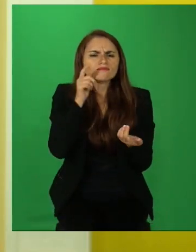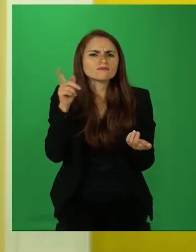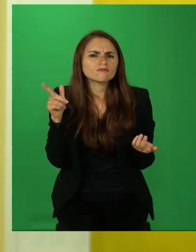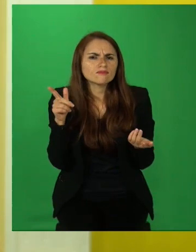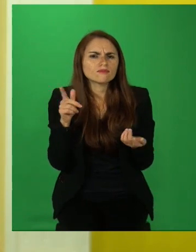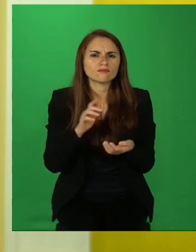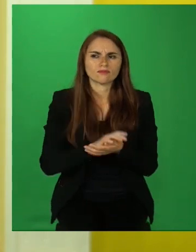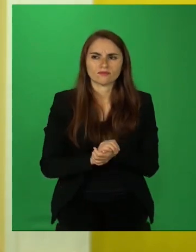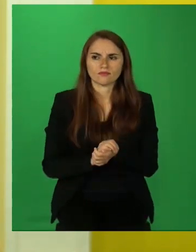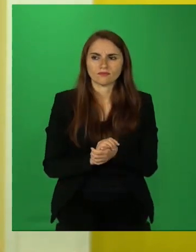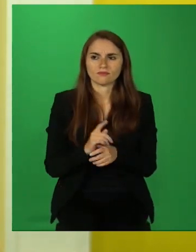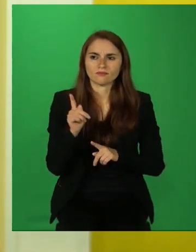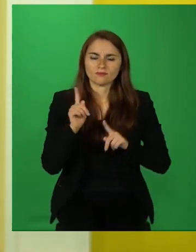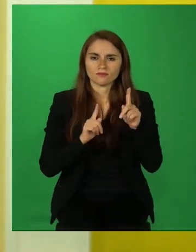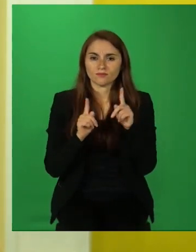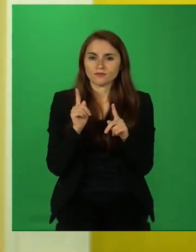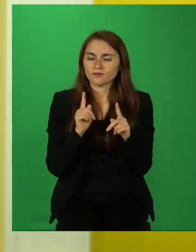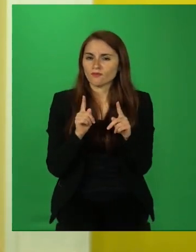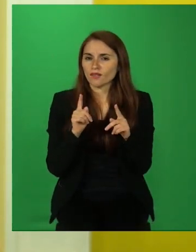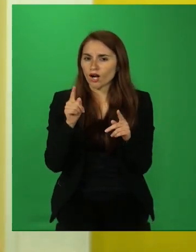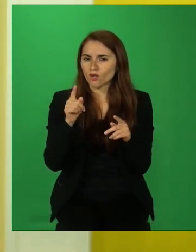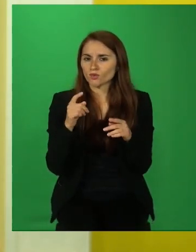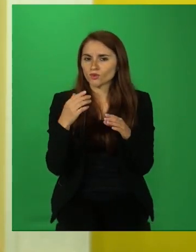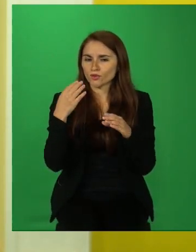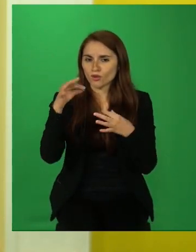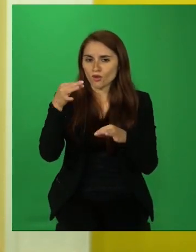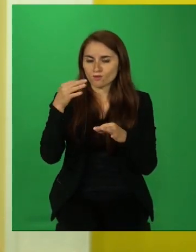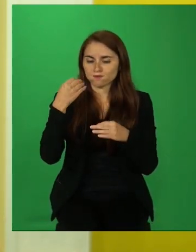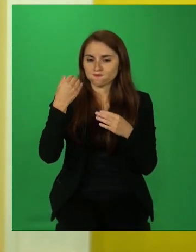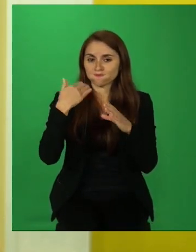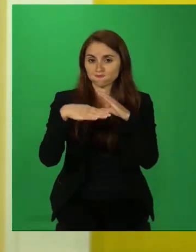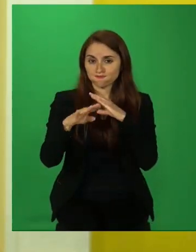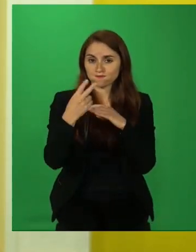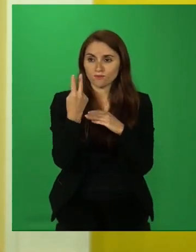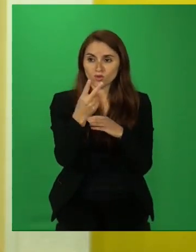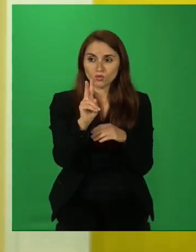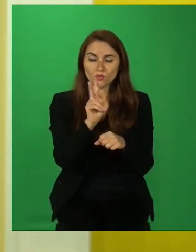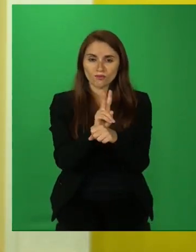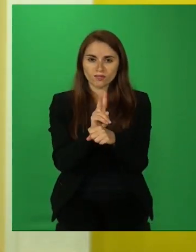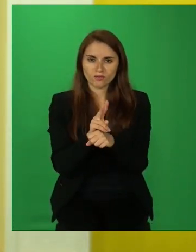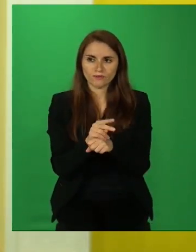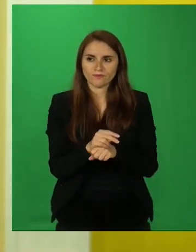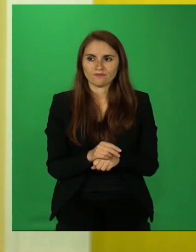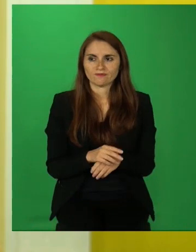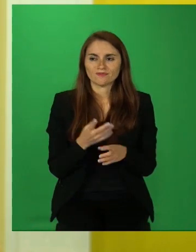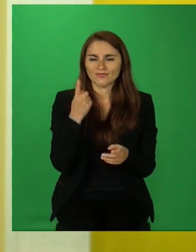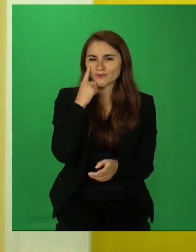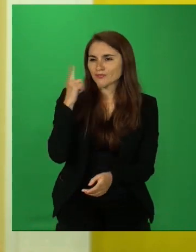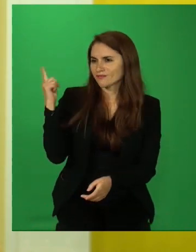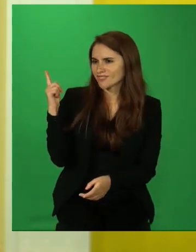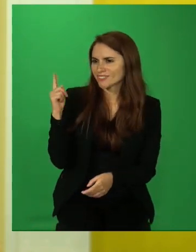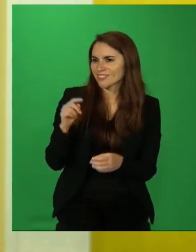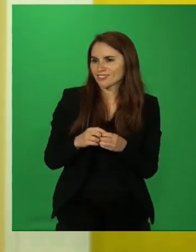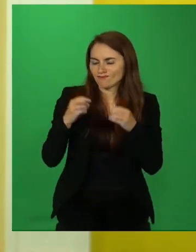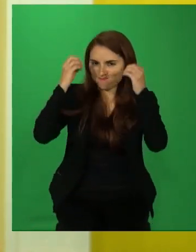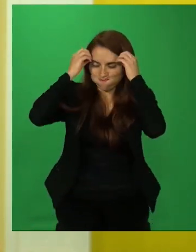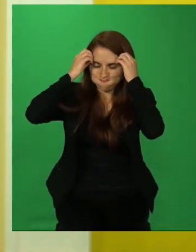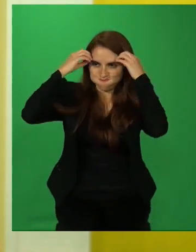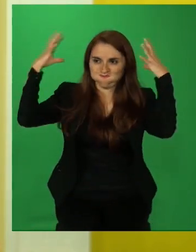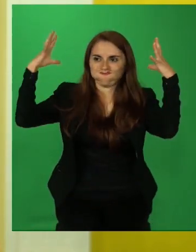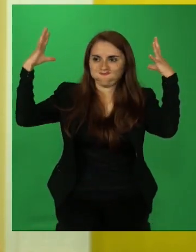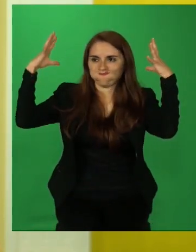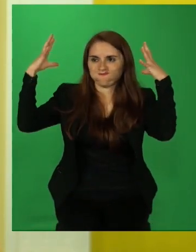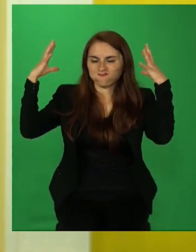los ejercicios que quizás tu profesor pueda no es cierto estar trabajando como ves tú ahí bob sponja siempre